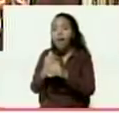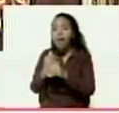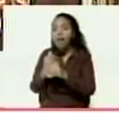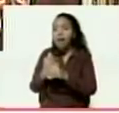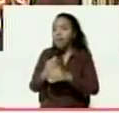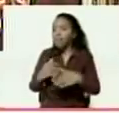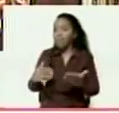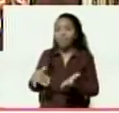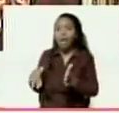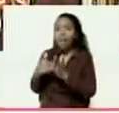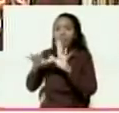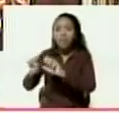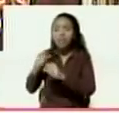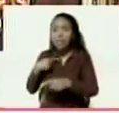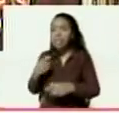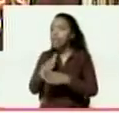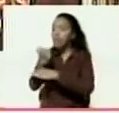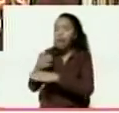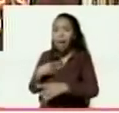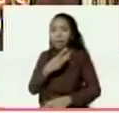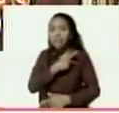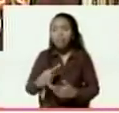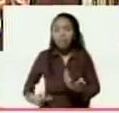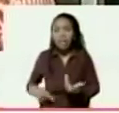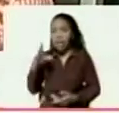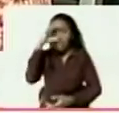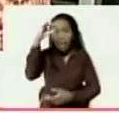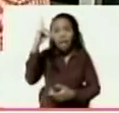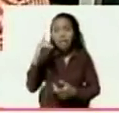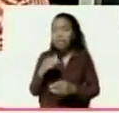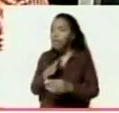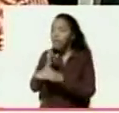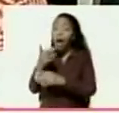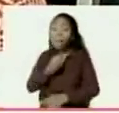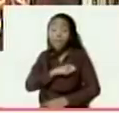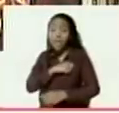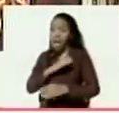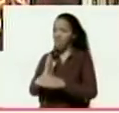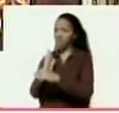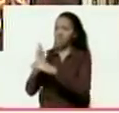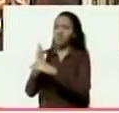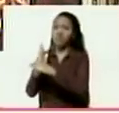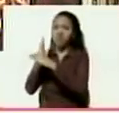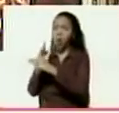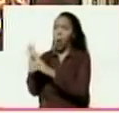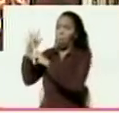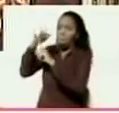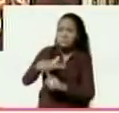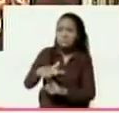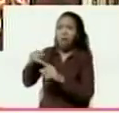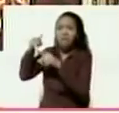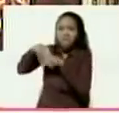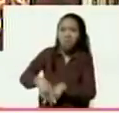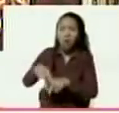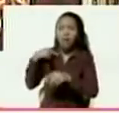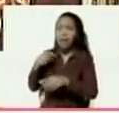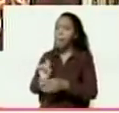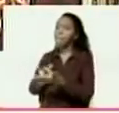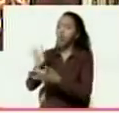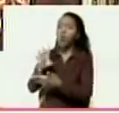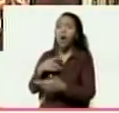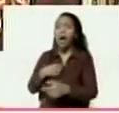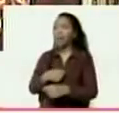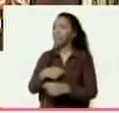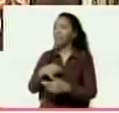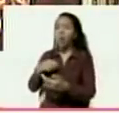la vicepresidenta Delcy Rodríguez a España, hay que detenerla, humillarla y expulsarla a patadas de